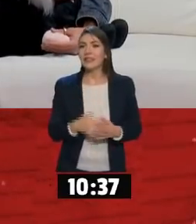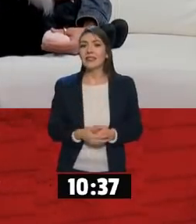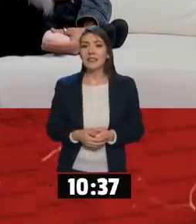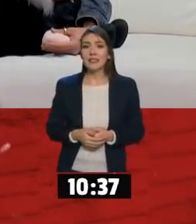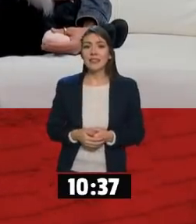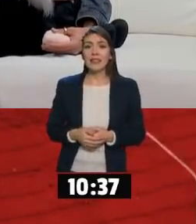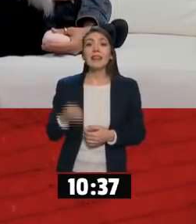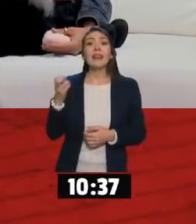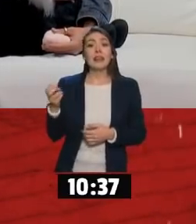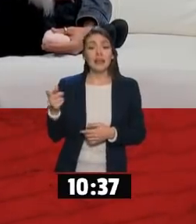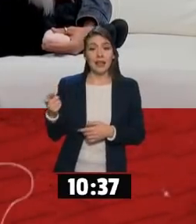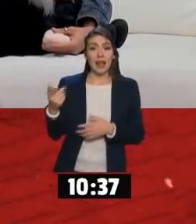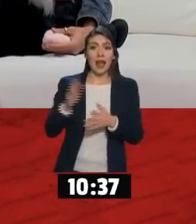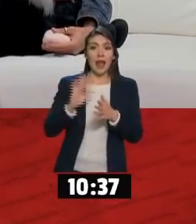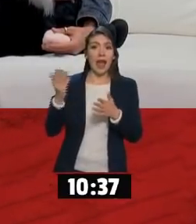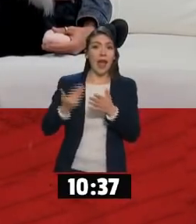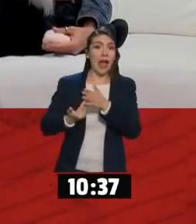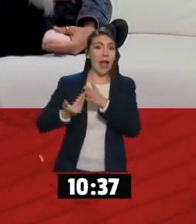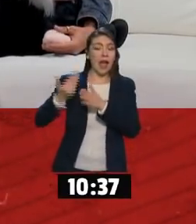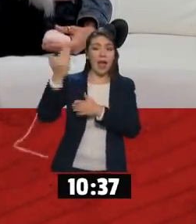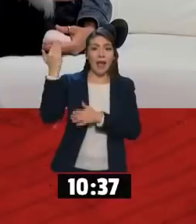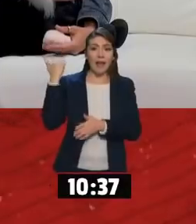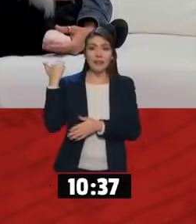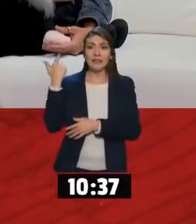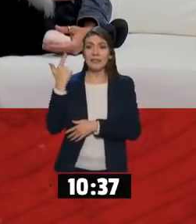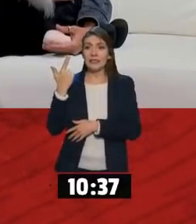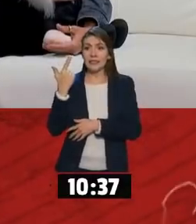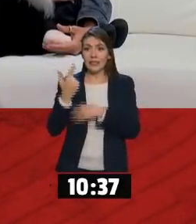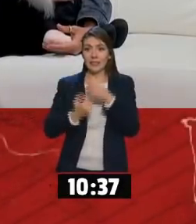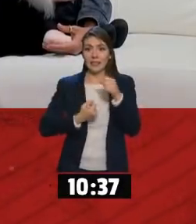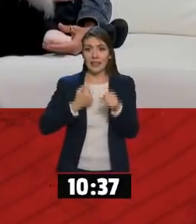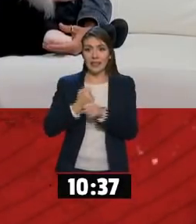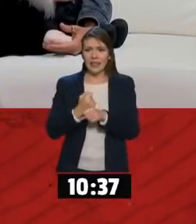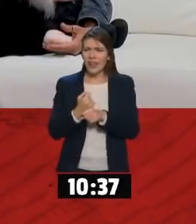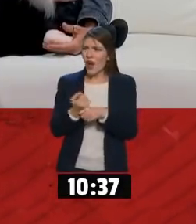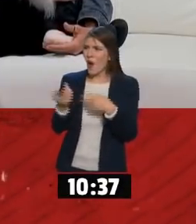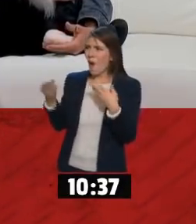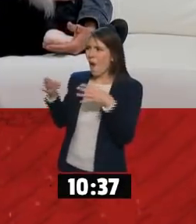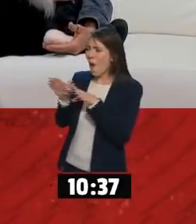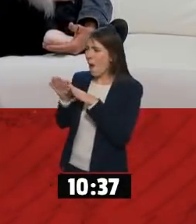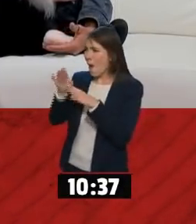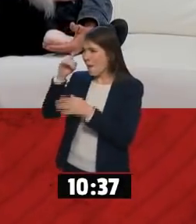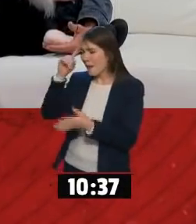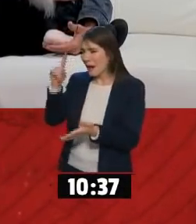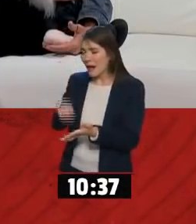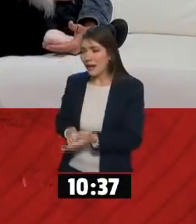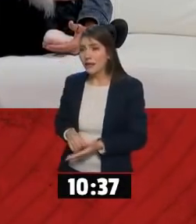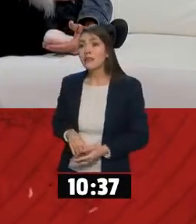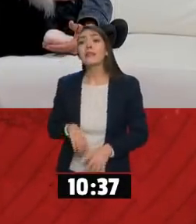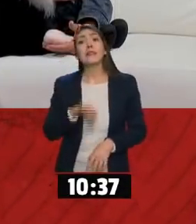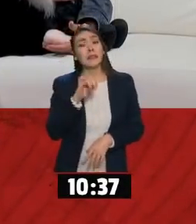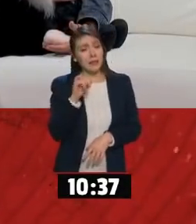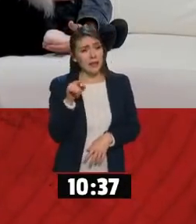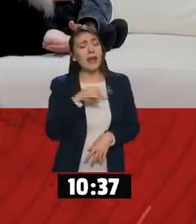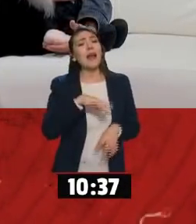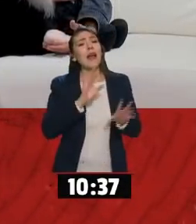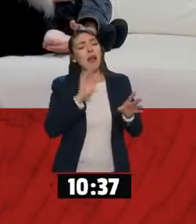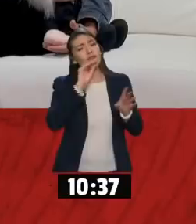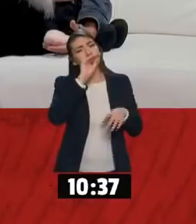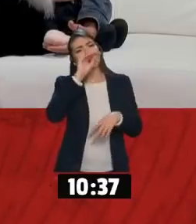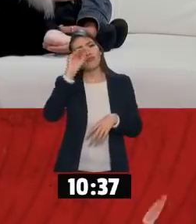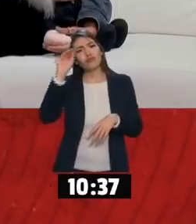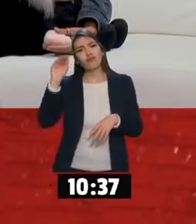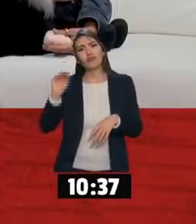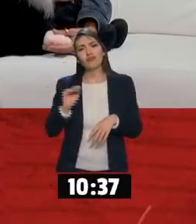que estrenamos hace ya 7 años. ¿Cómo crees? Sí, llevamos con ella pues girando en la República, girando Oye, por y varias además